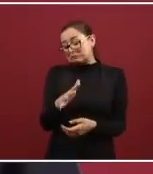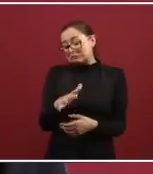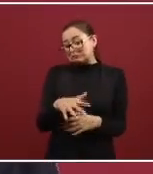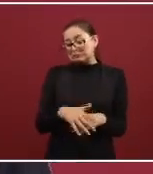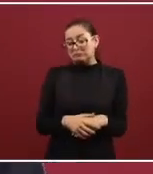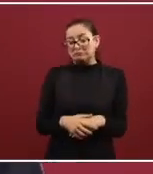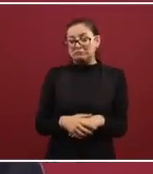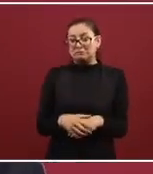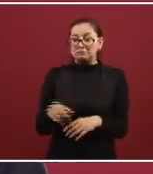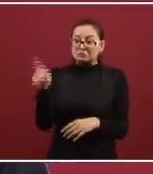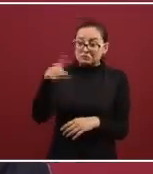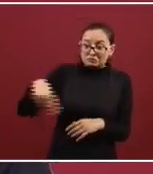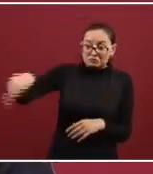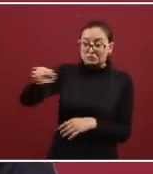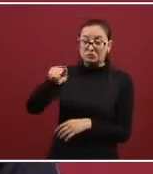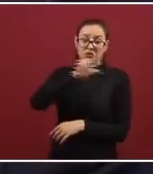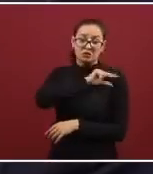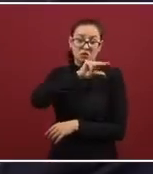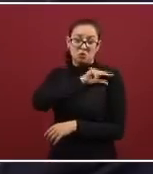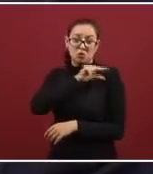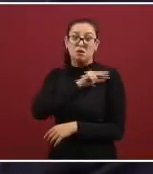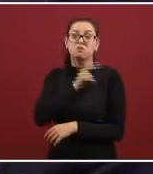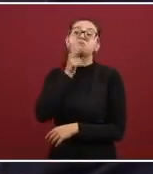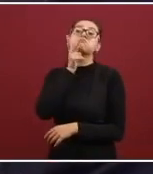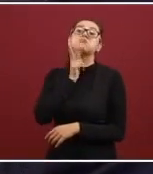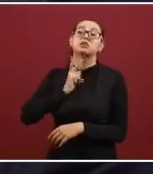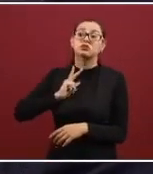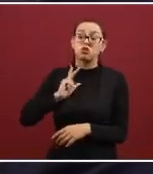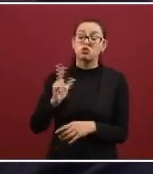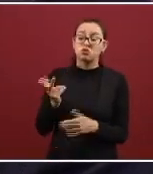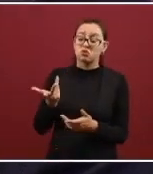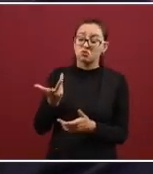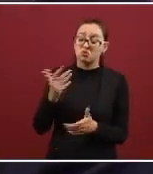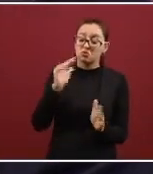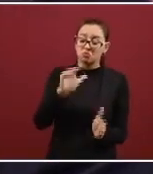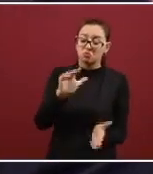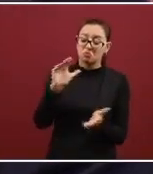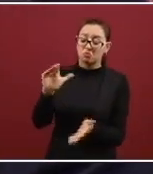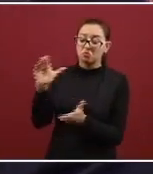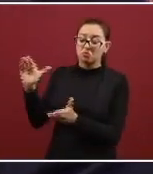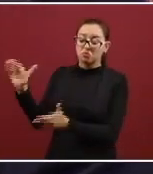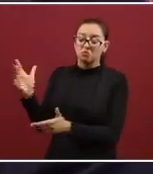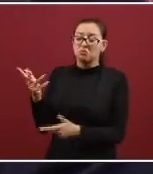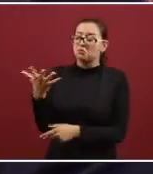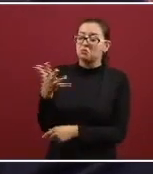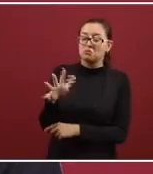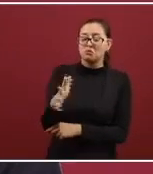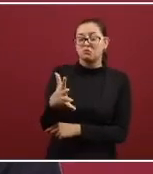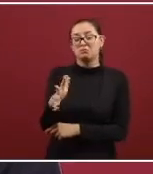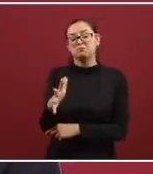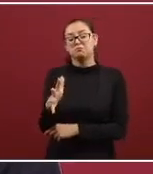la producción de estos contratos es de alrededor